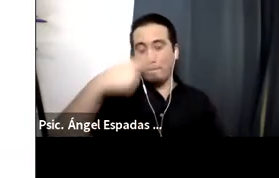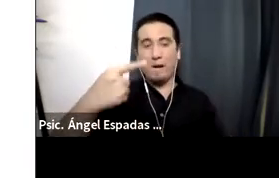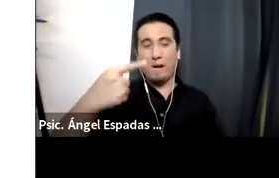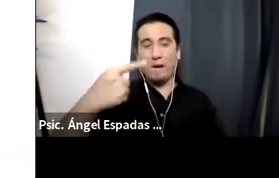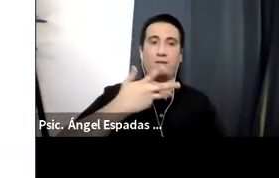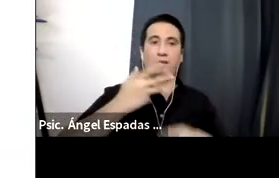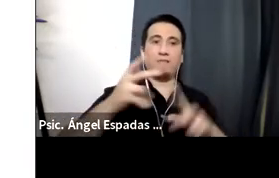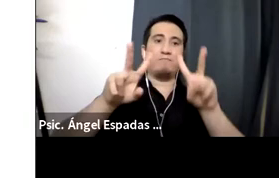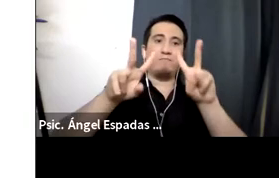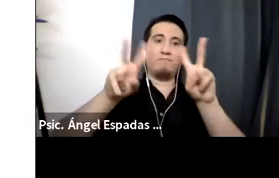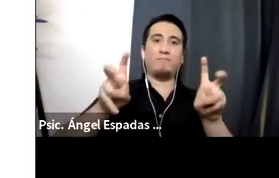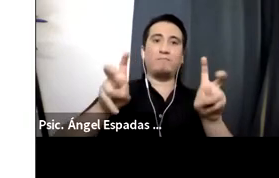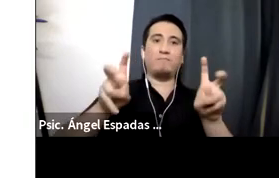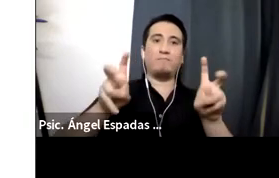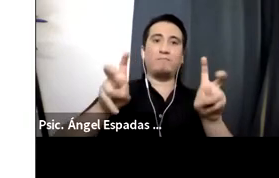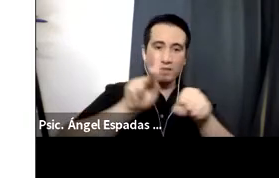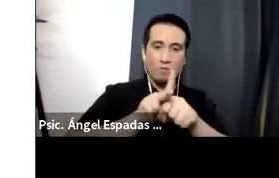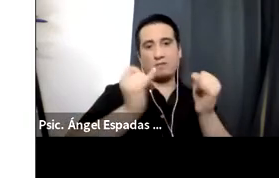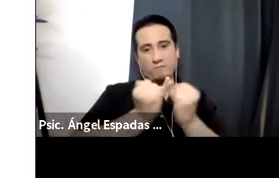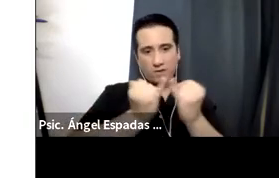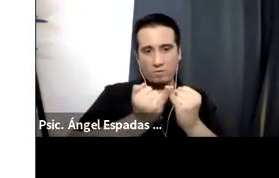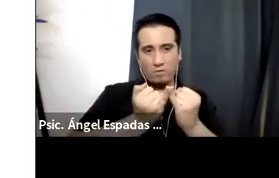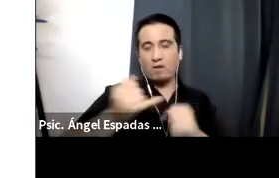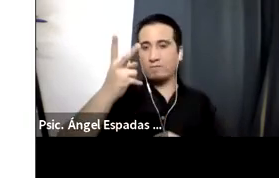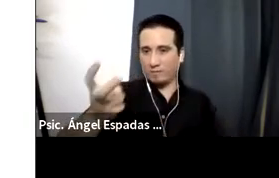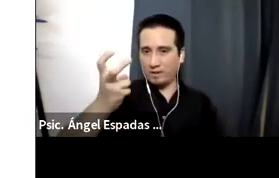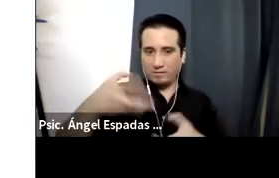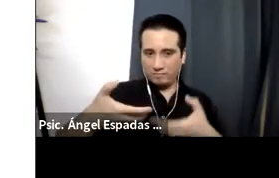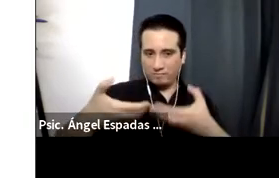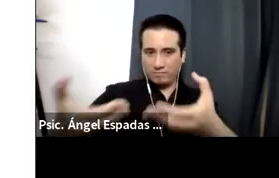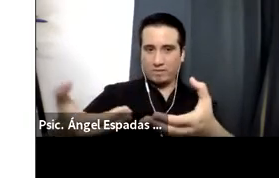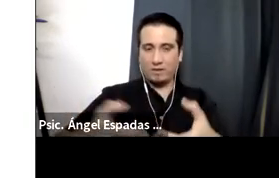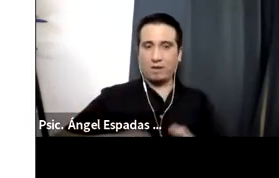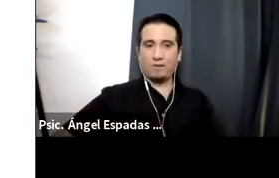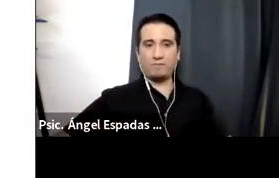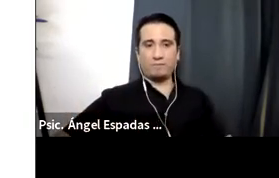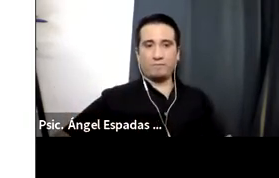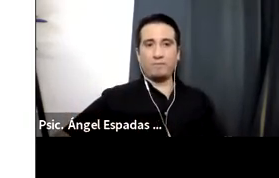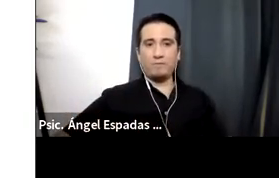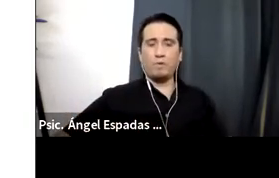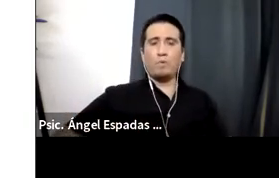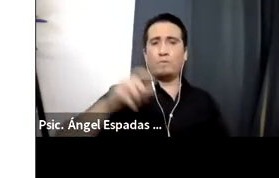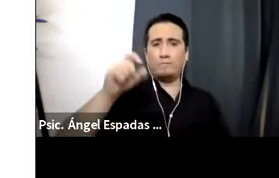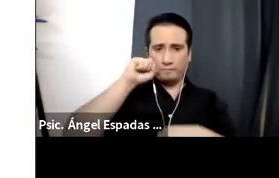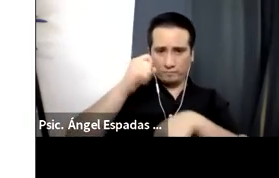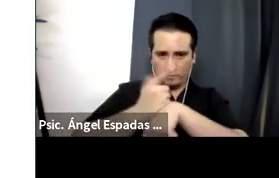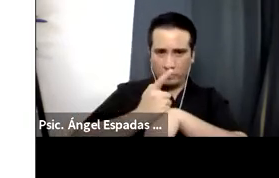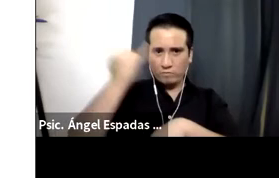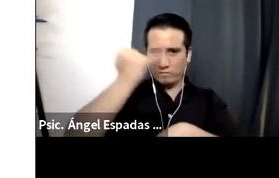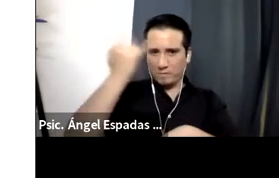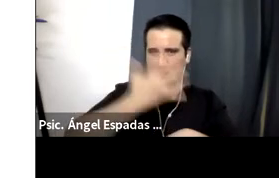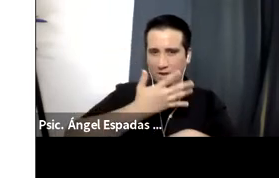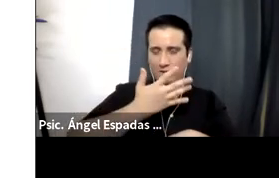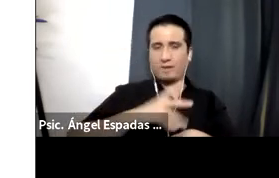un tema de seguridad vial también en estas calles. Entonces, cuando vemos la imagen del lado derecho, o sea, es